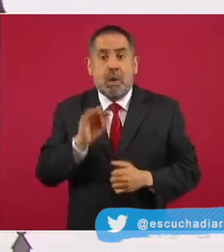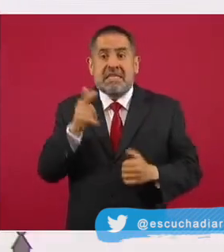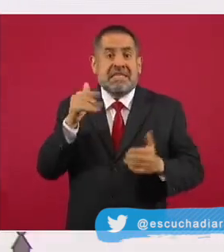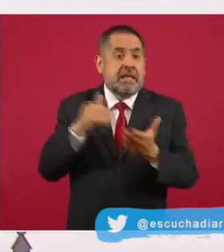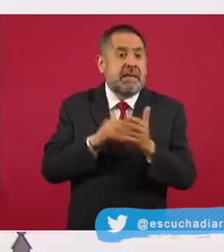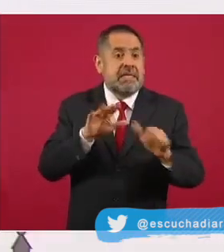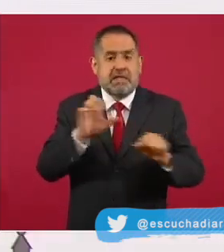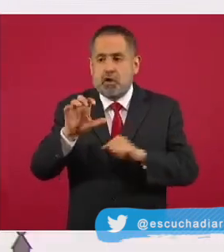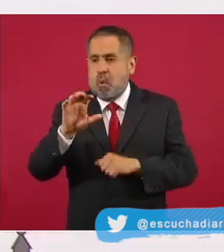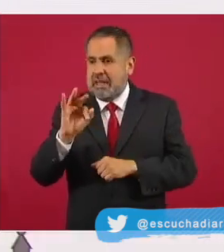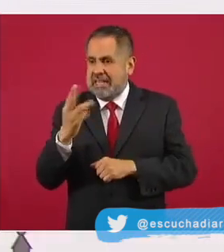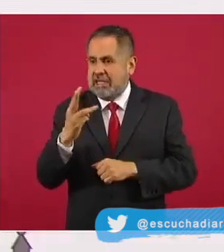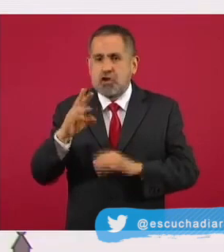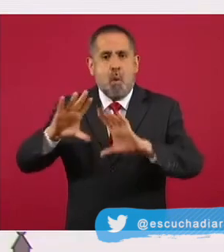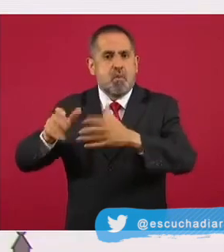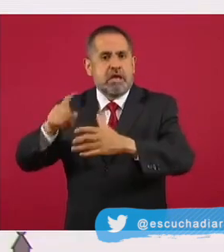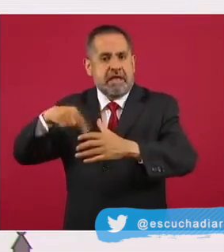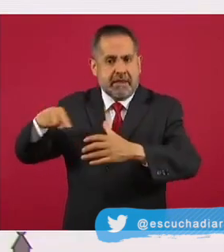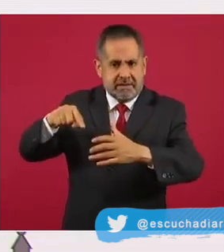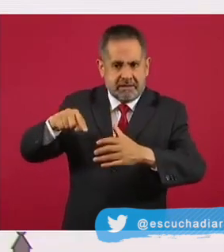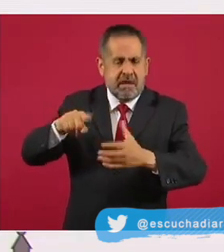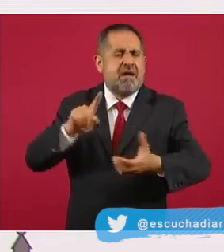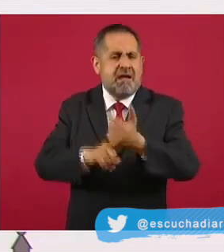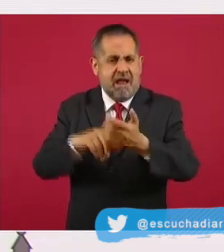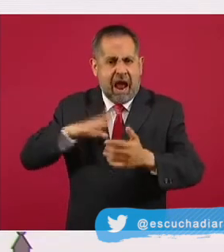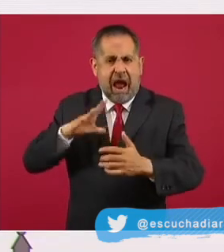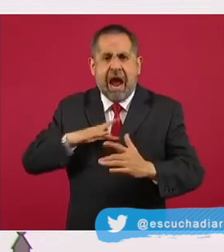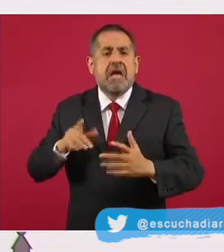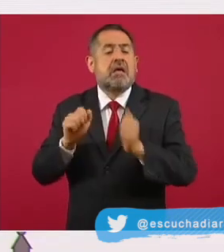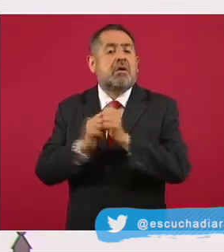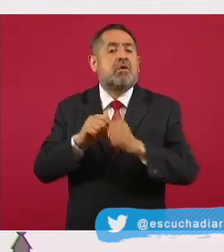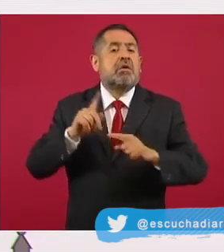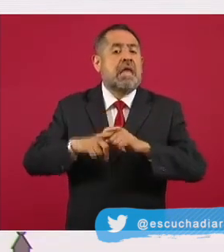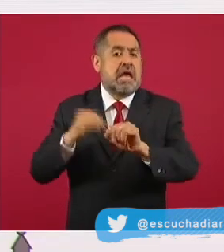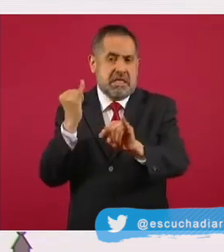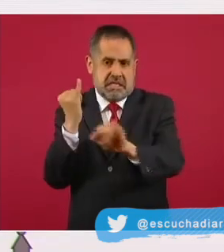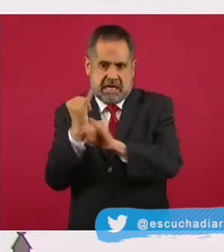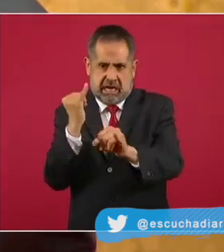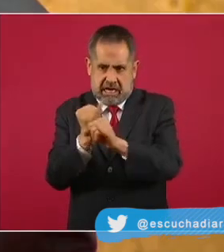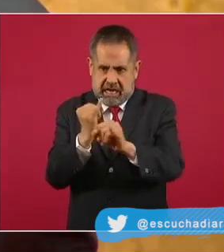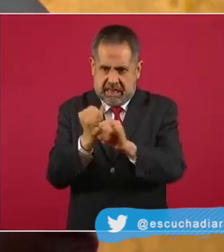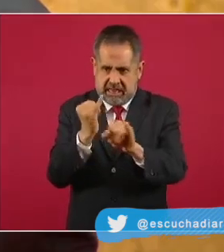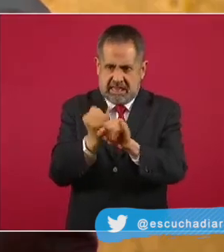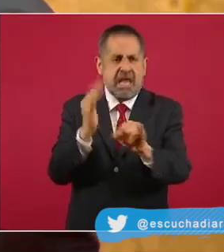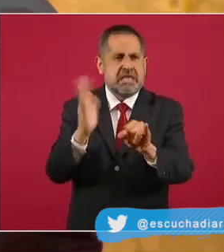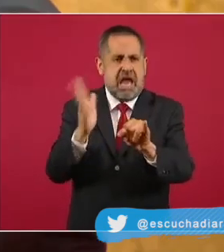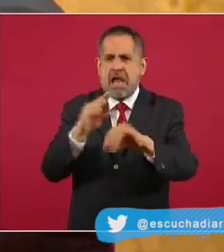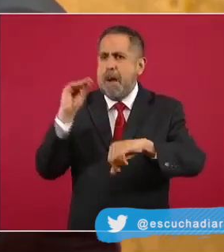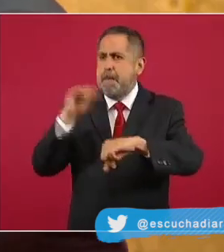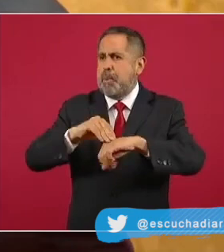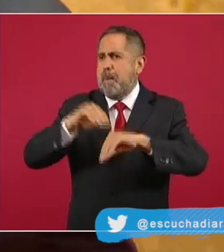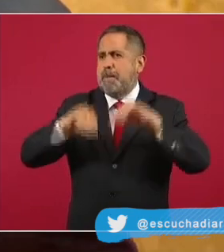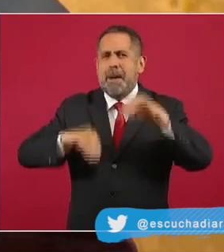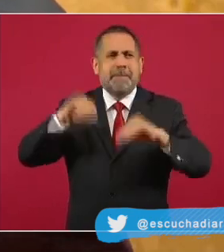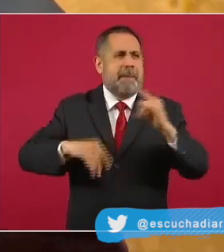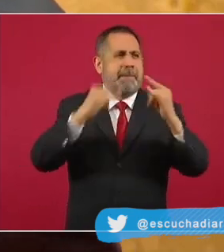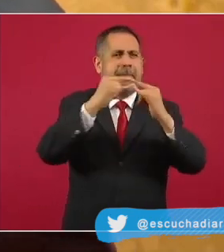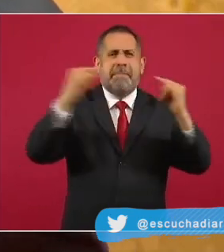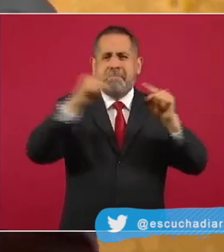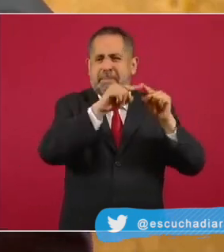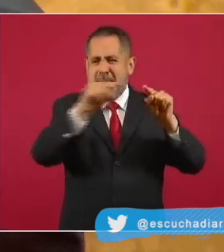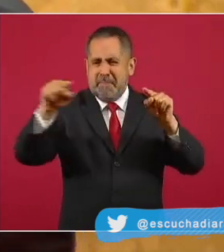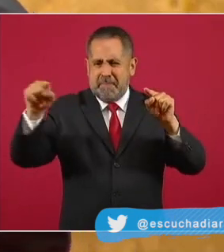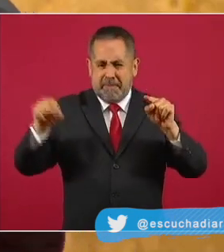46,783 comunidades ya cuentan con conexión a Internet. El año próximo serán